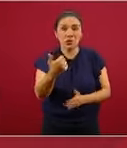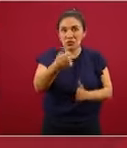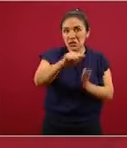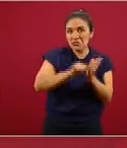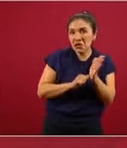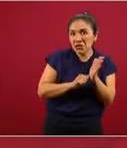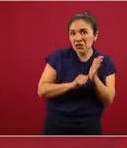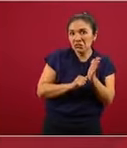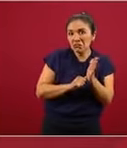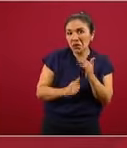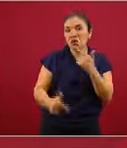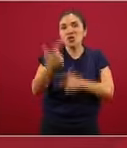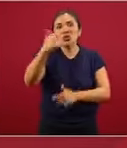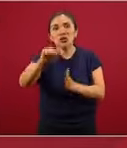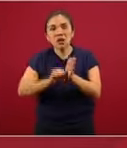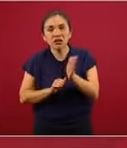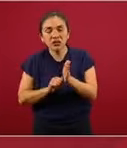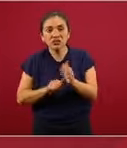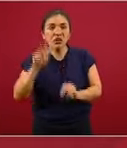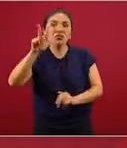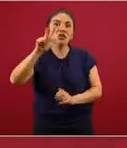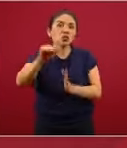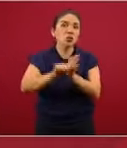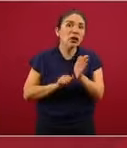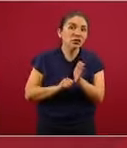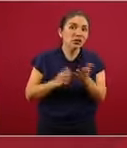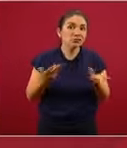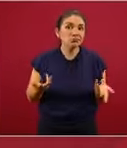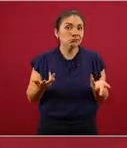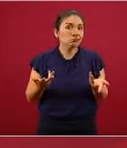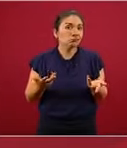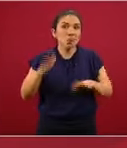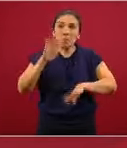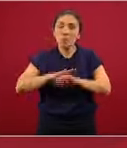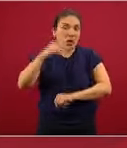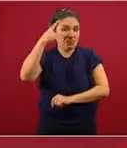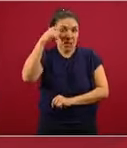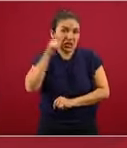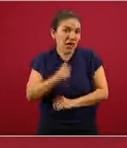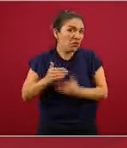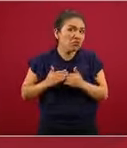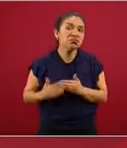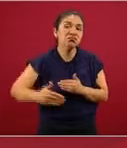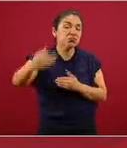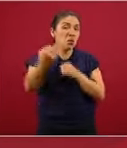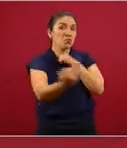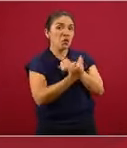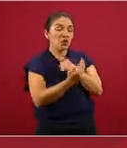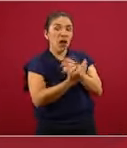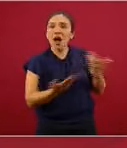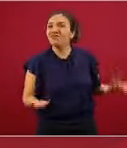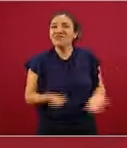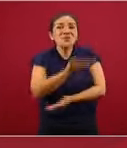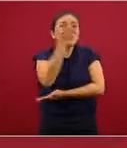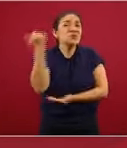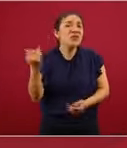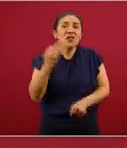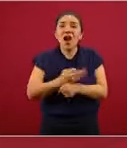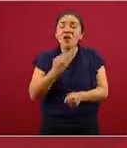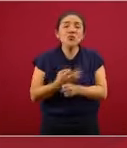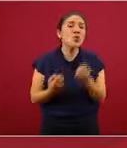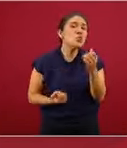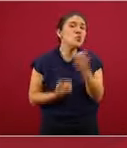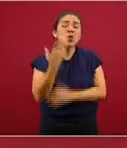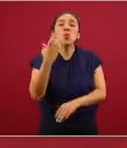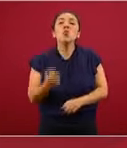meses, 12 meses, 18 meses, de por vida. No sabemos cuánto dura la inmunidad frente a la